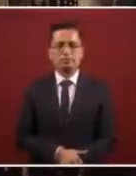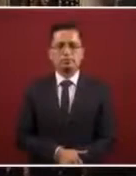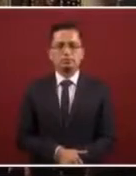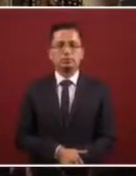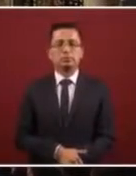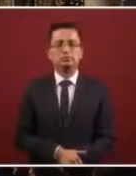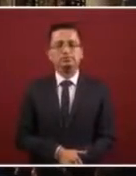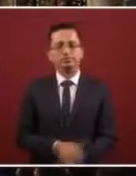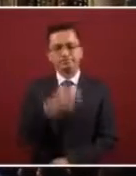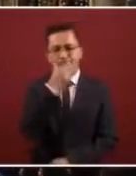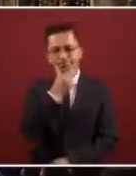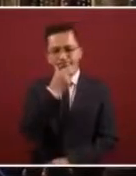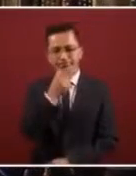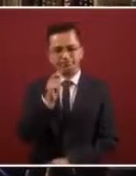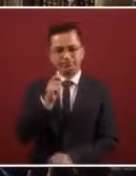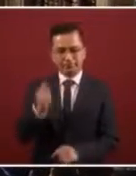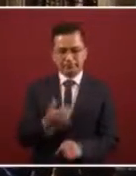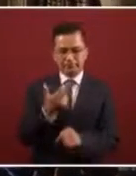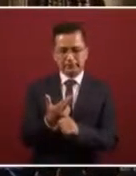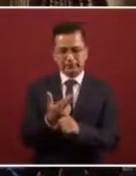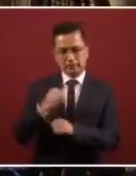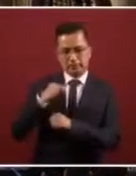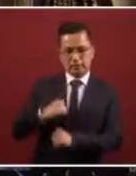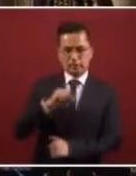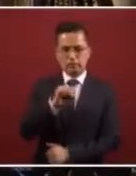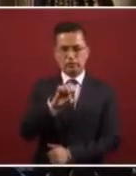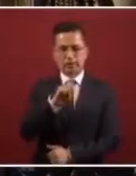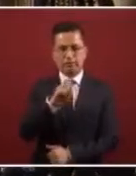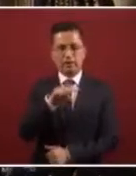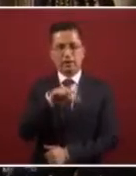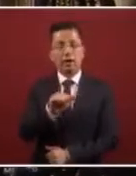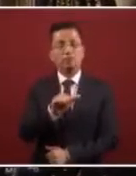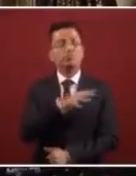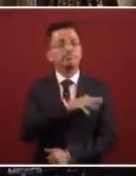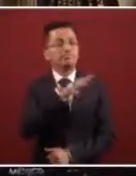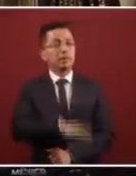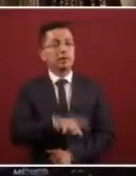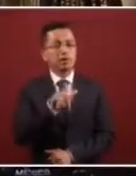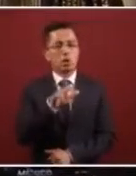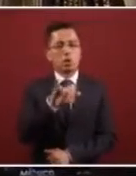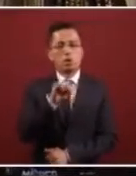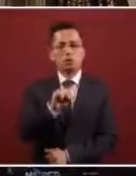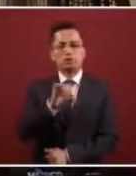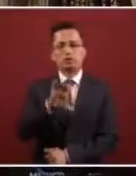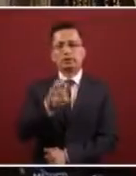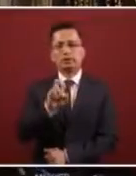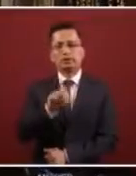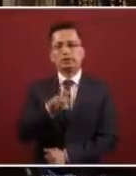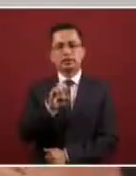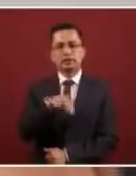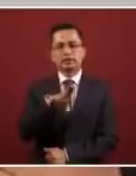El secretario de la Defensa Nacional, general Luis Crescencio Sandoval González.